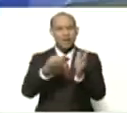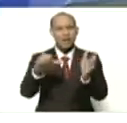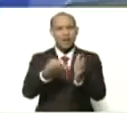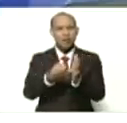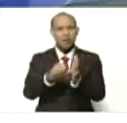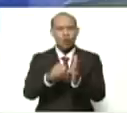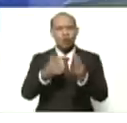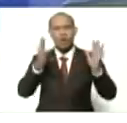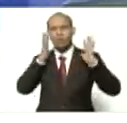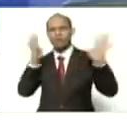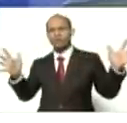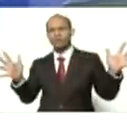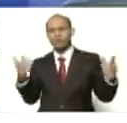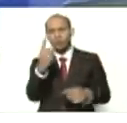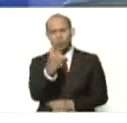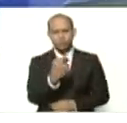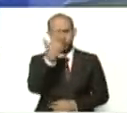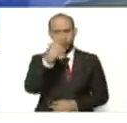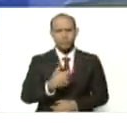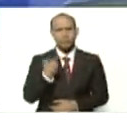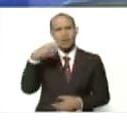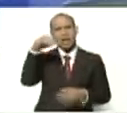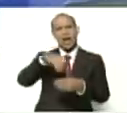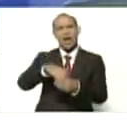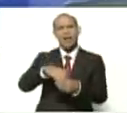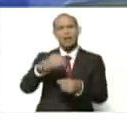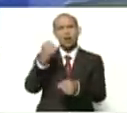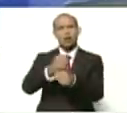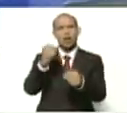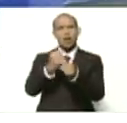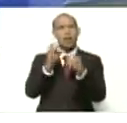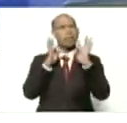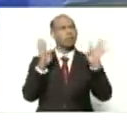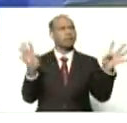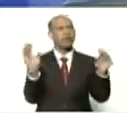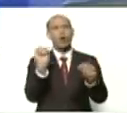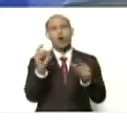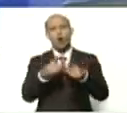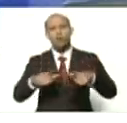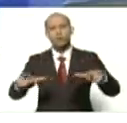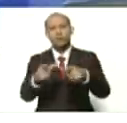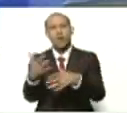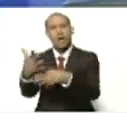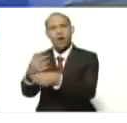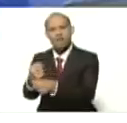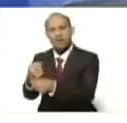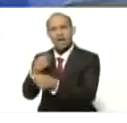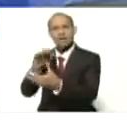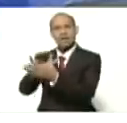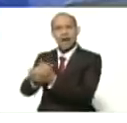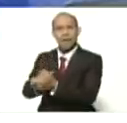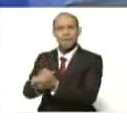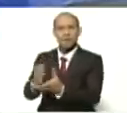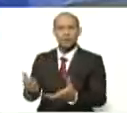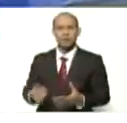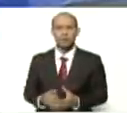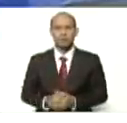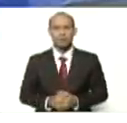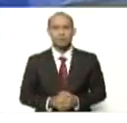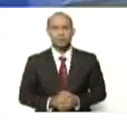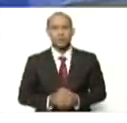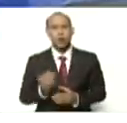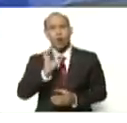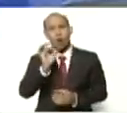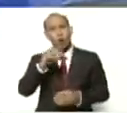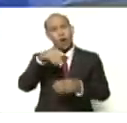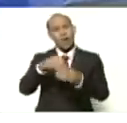uno en el trabajo o en espacios de confianza de amistades o en